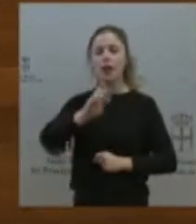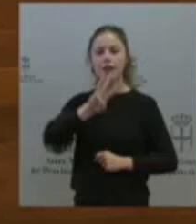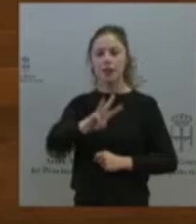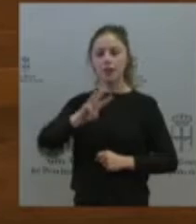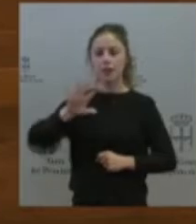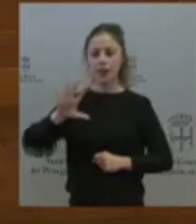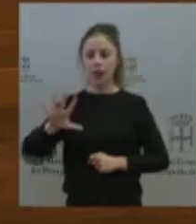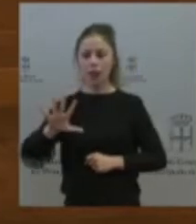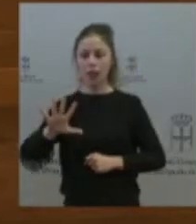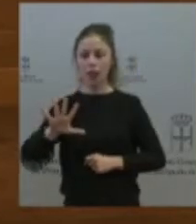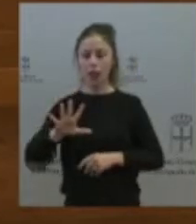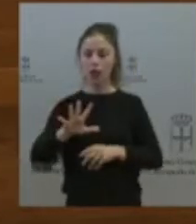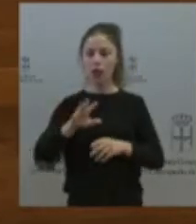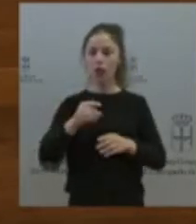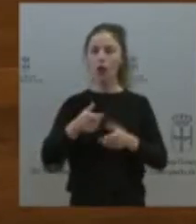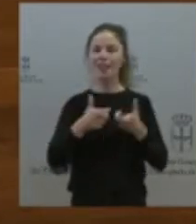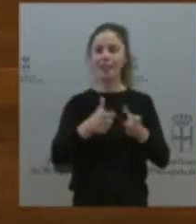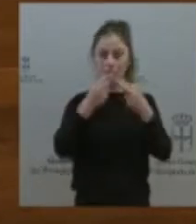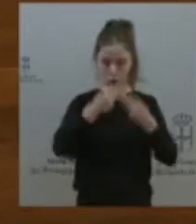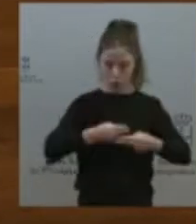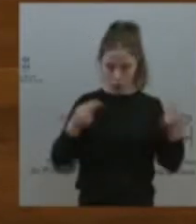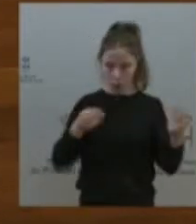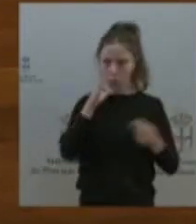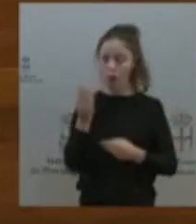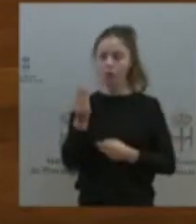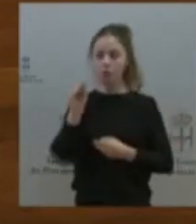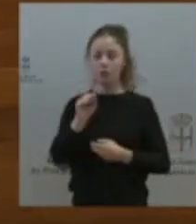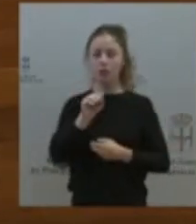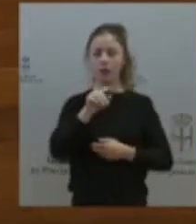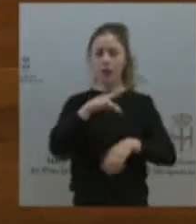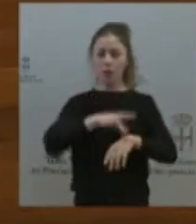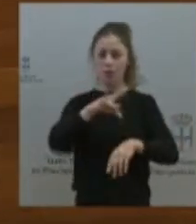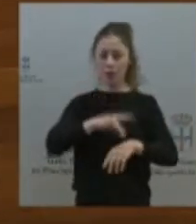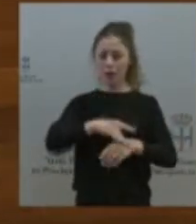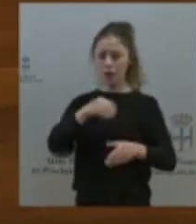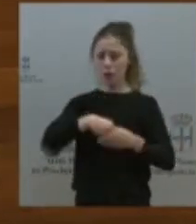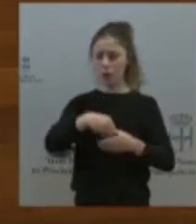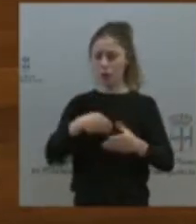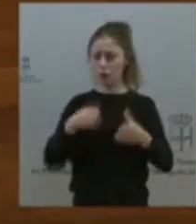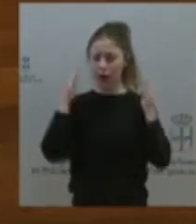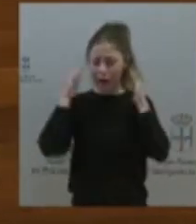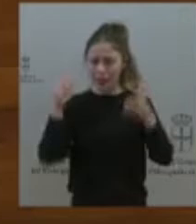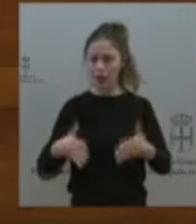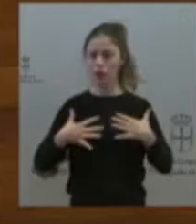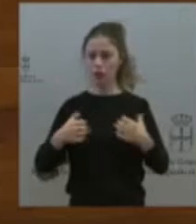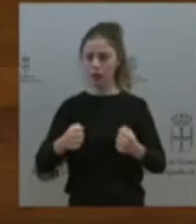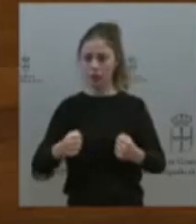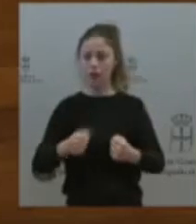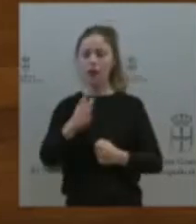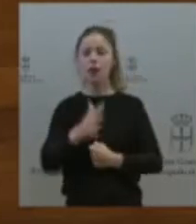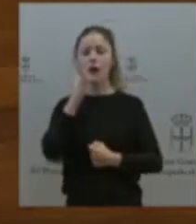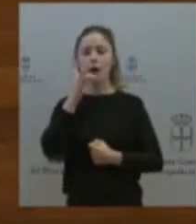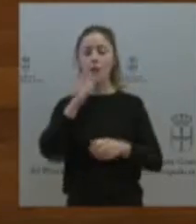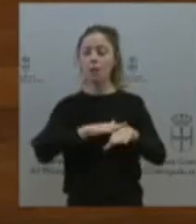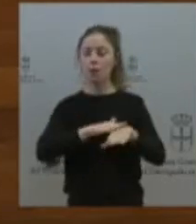se incrementaron en cientos de médicos la atención sanitaria y en casi un centenar de médicos la atención primaria, y eso ayudara a pillar la pandemia